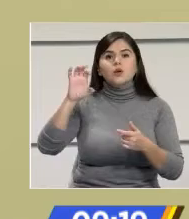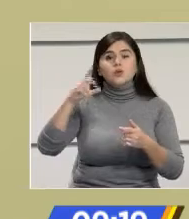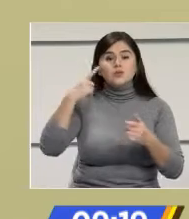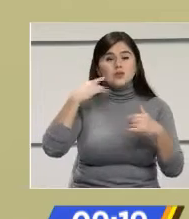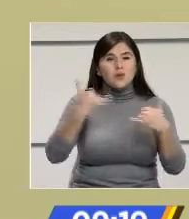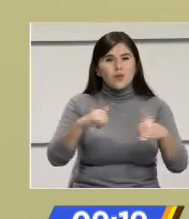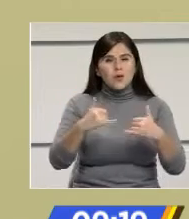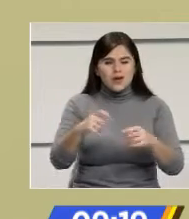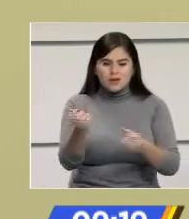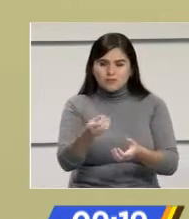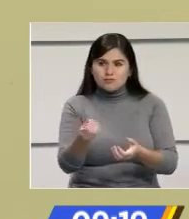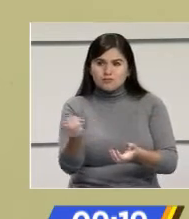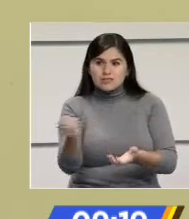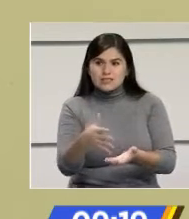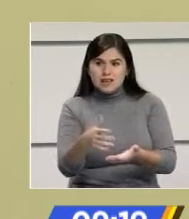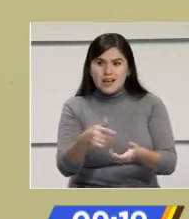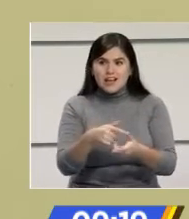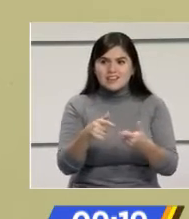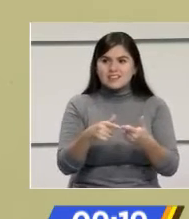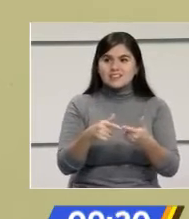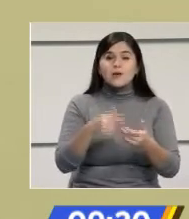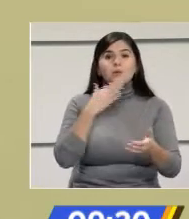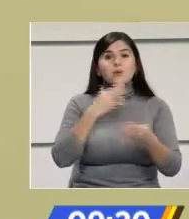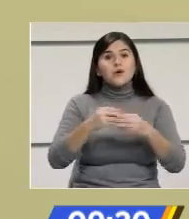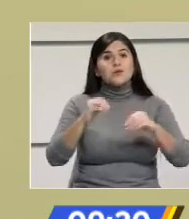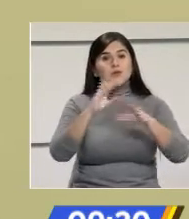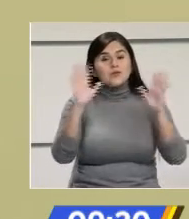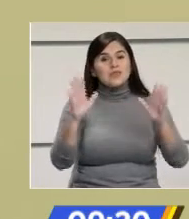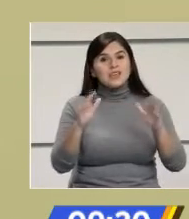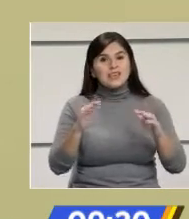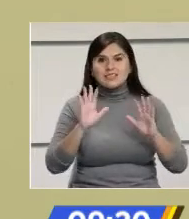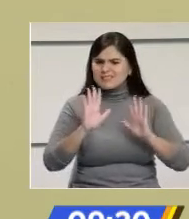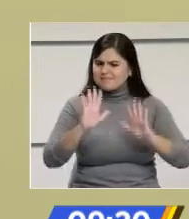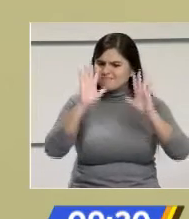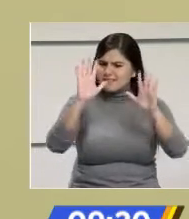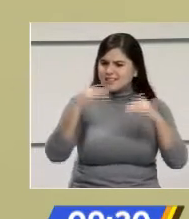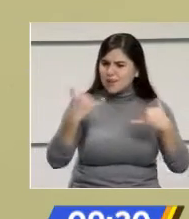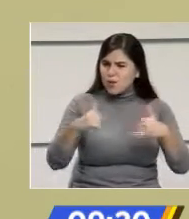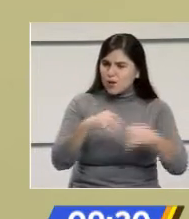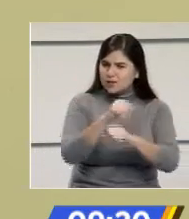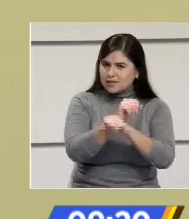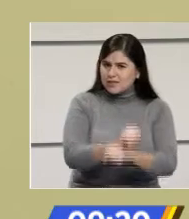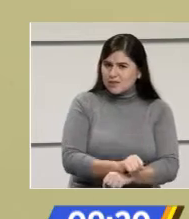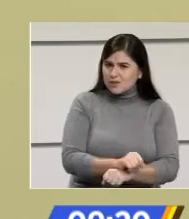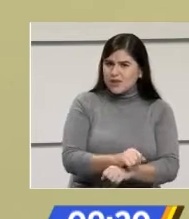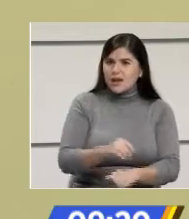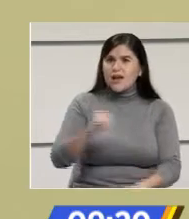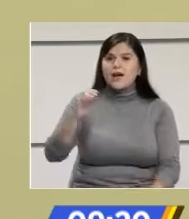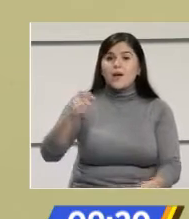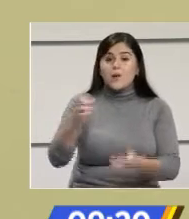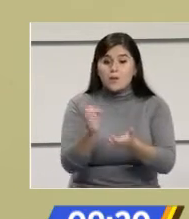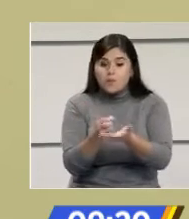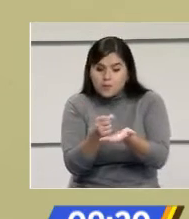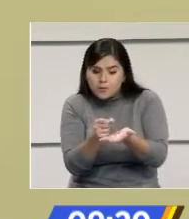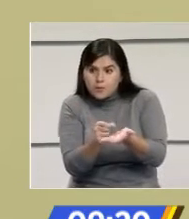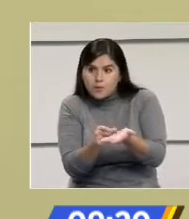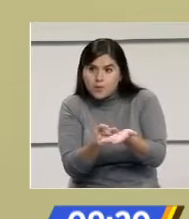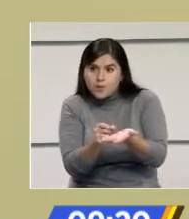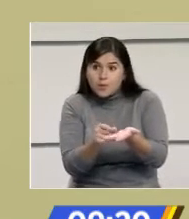Jackson. Loreta Hernández dice, buenos días, ¿cómo disfruto? Excelentes juegos tradicionales. Nadia Solano nos decía que las bolinchas, esas no las